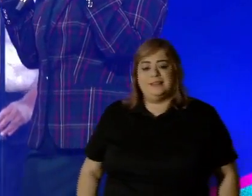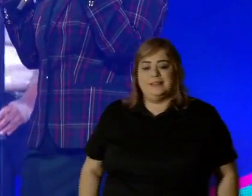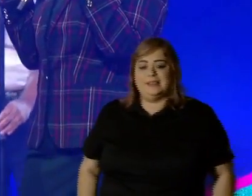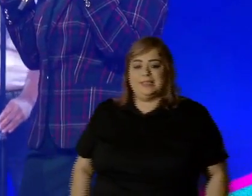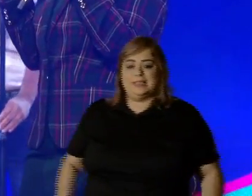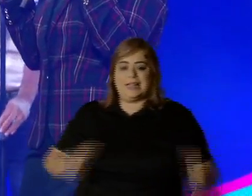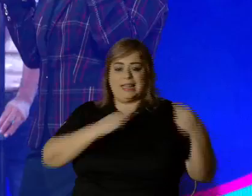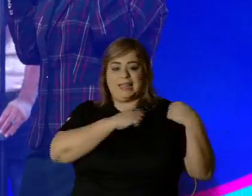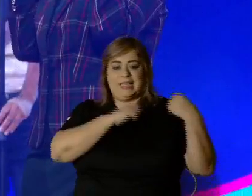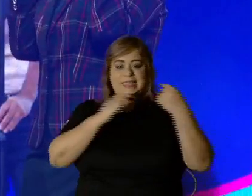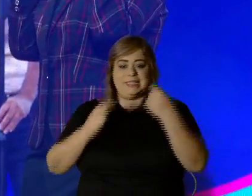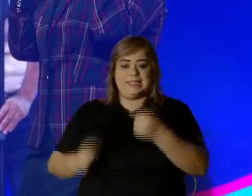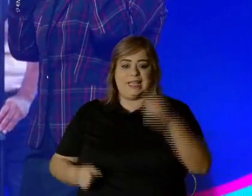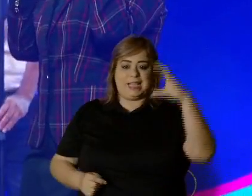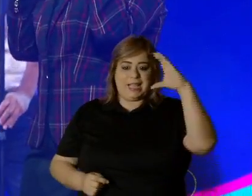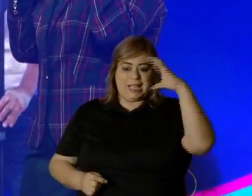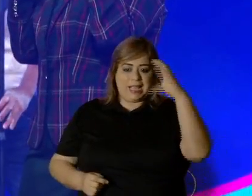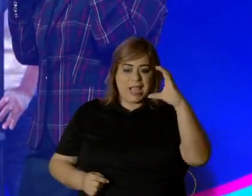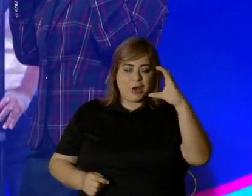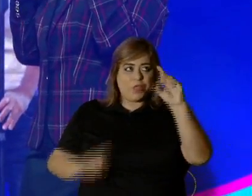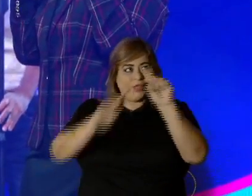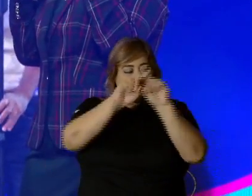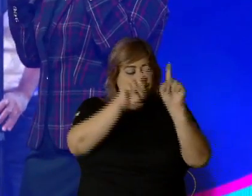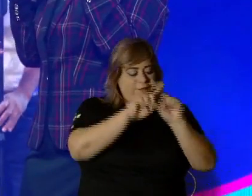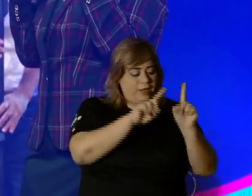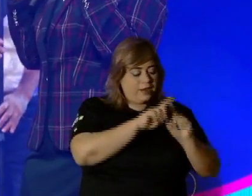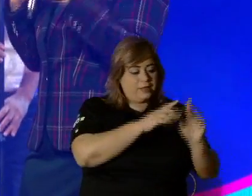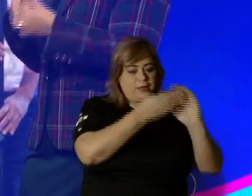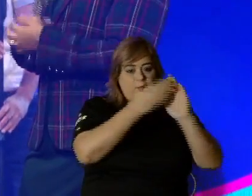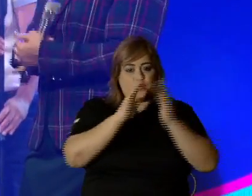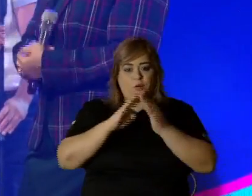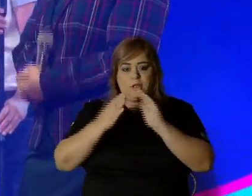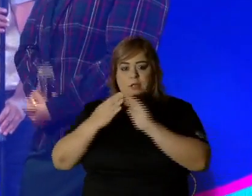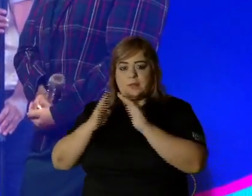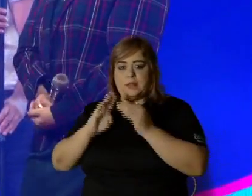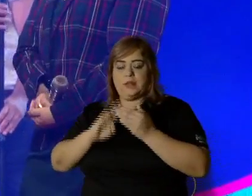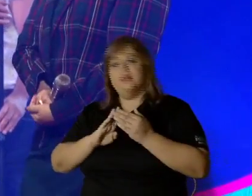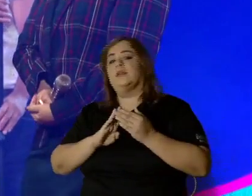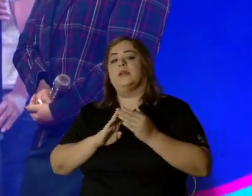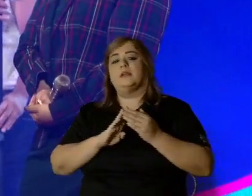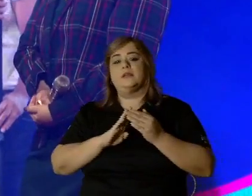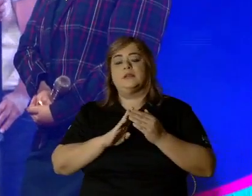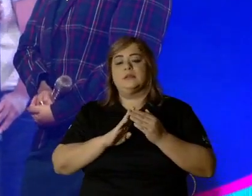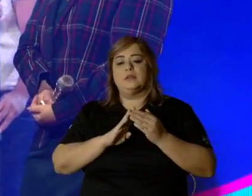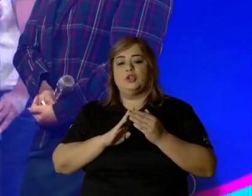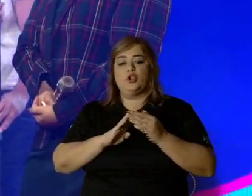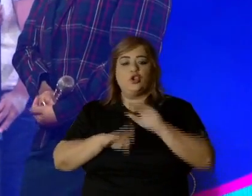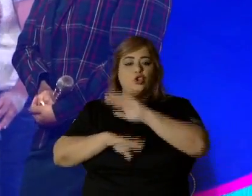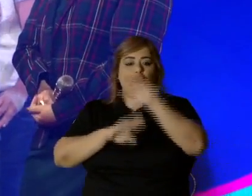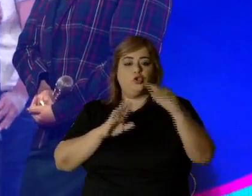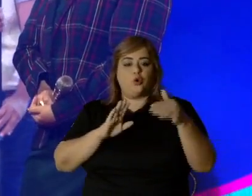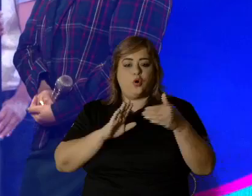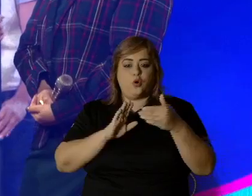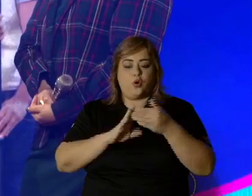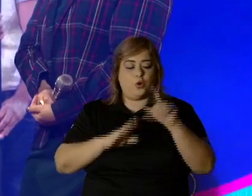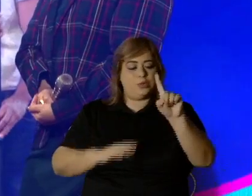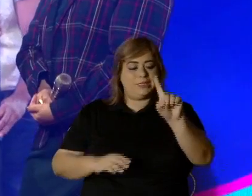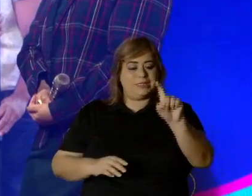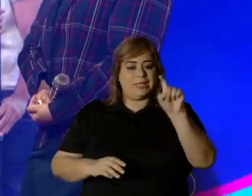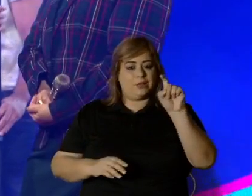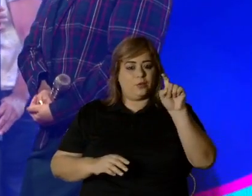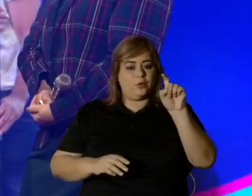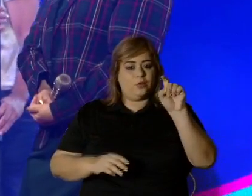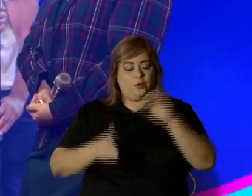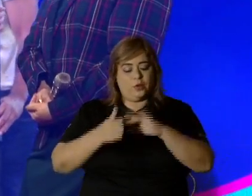Desde Carolina, Sidra, Fajardo, Niños Proféticos, Capellanía, entre todos, 102 estudiantes